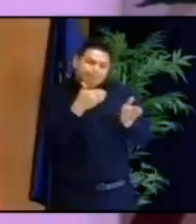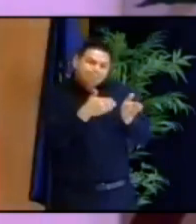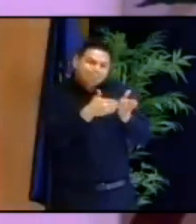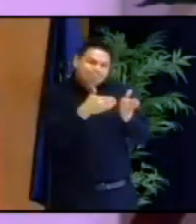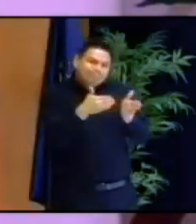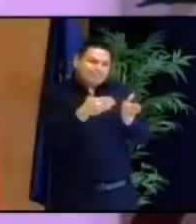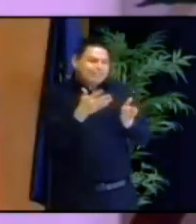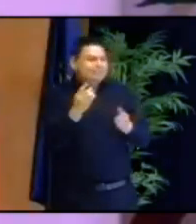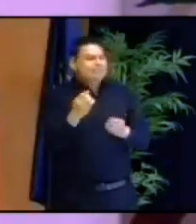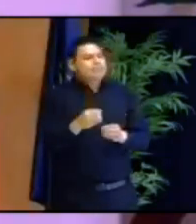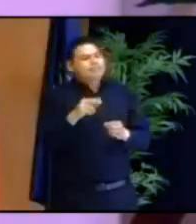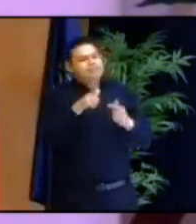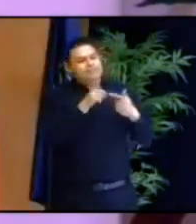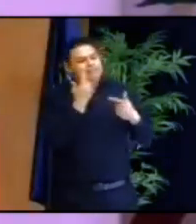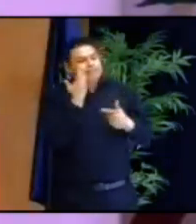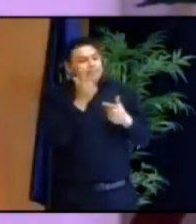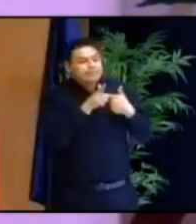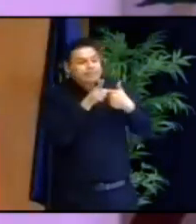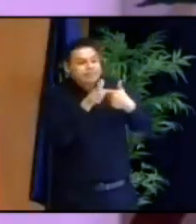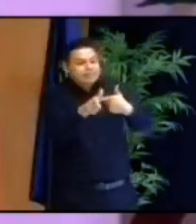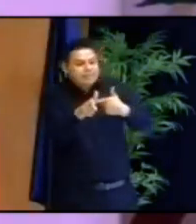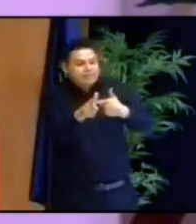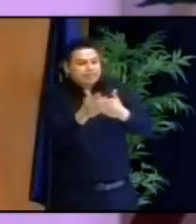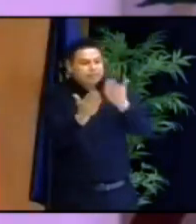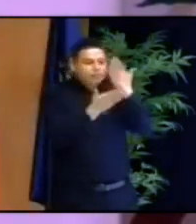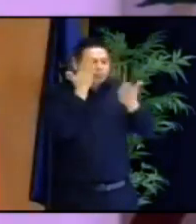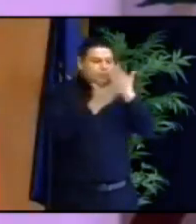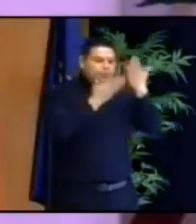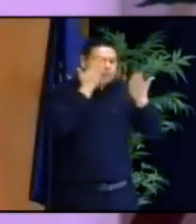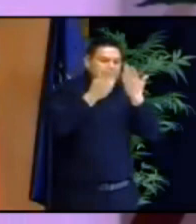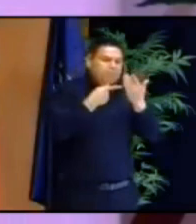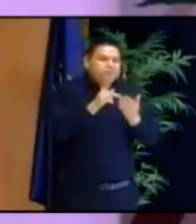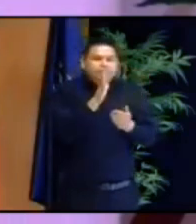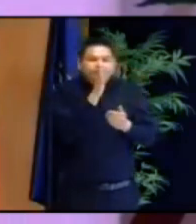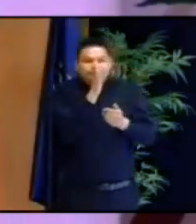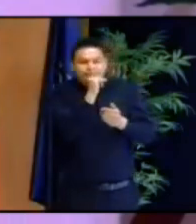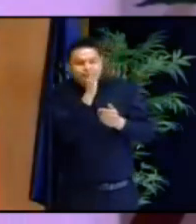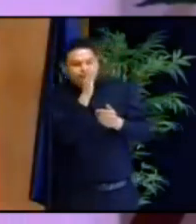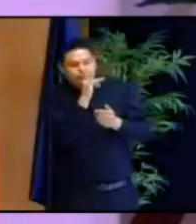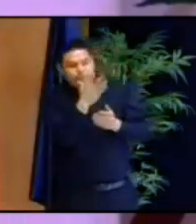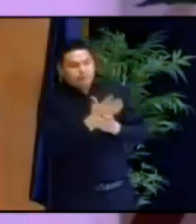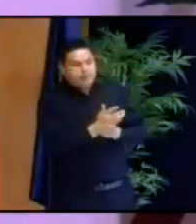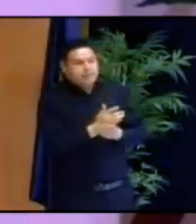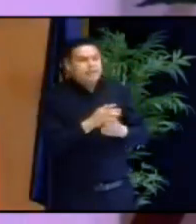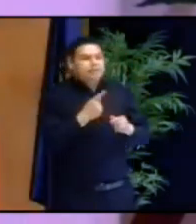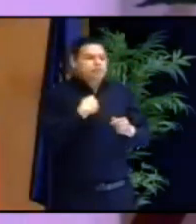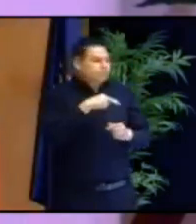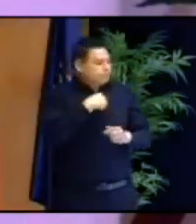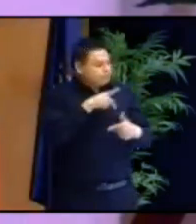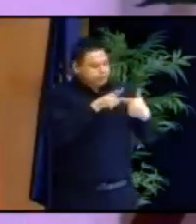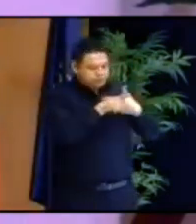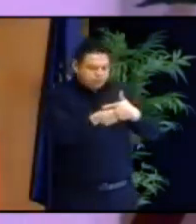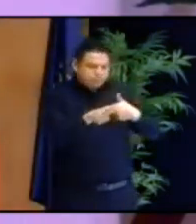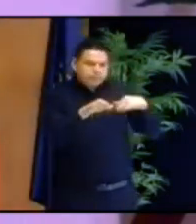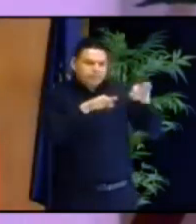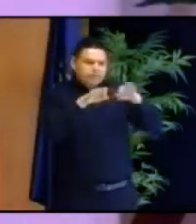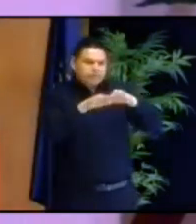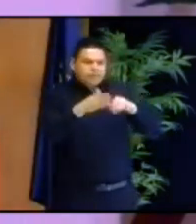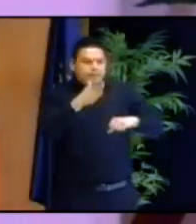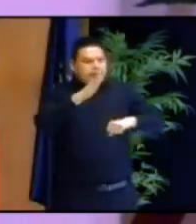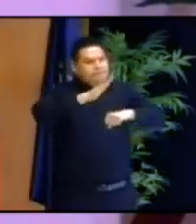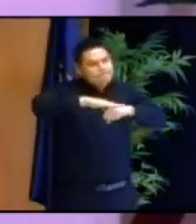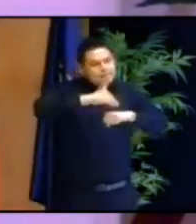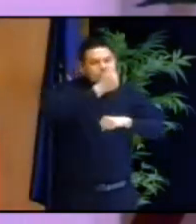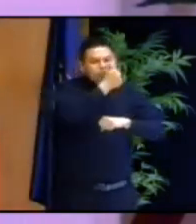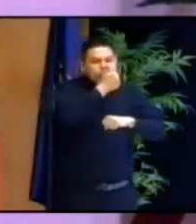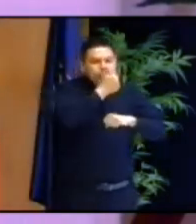la universidad y que no tienen esa posibilidad. Hay que seguir trabajando para ello. Y por eso